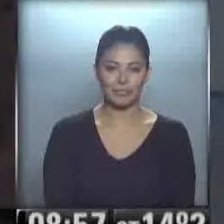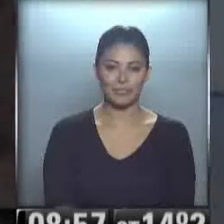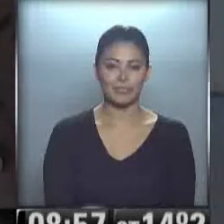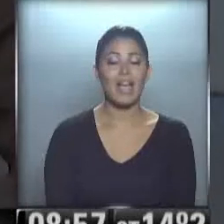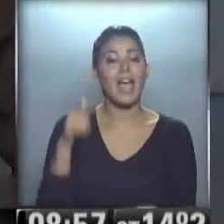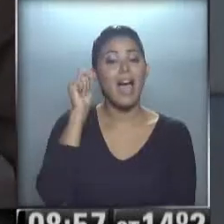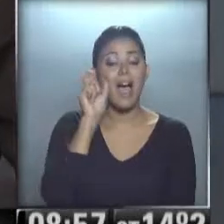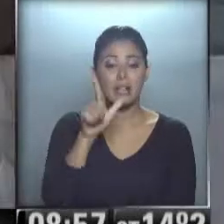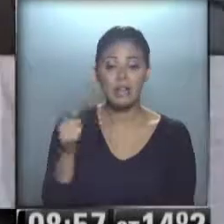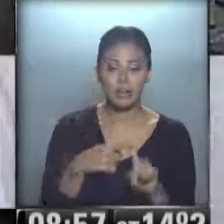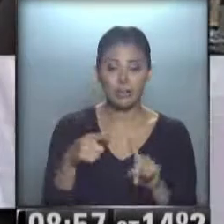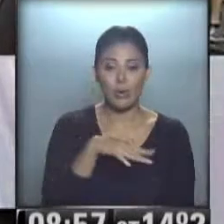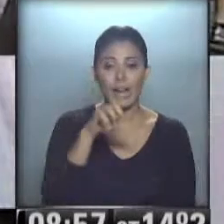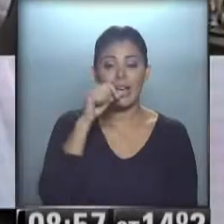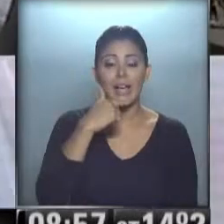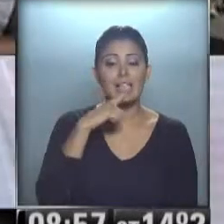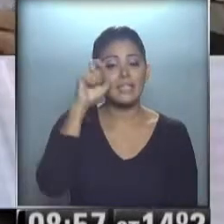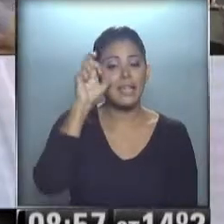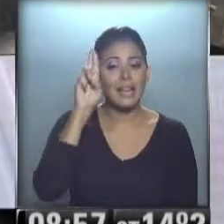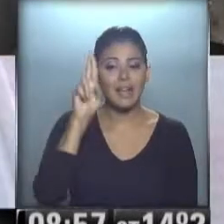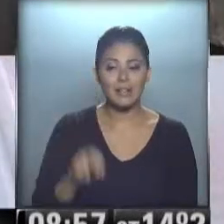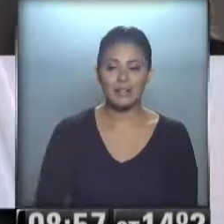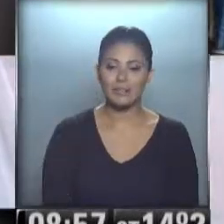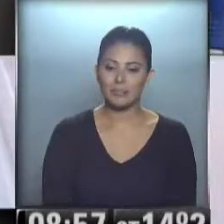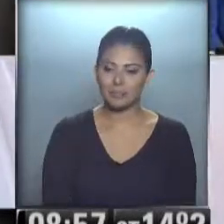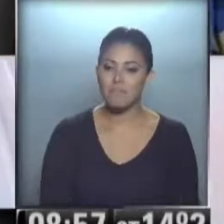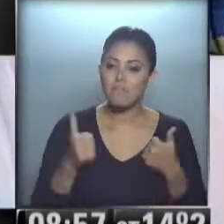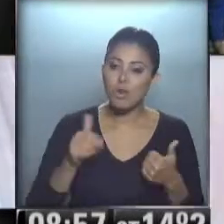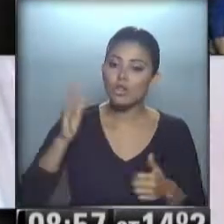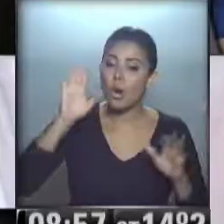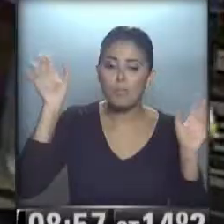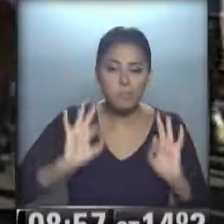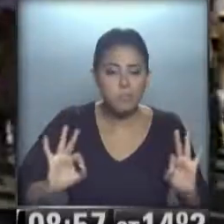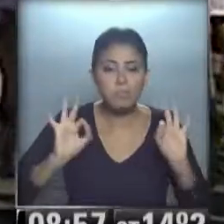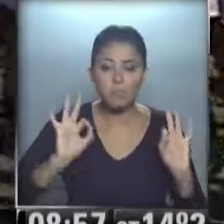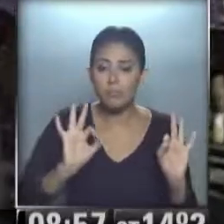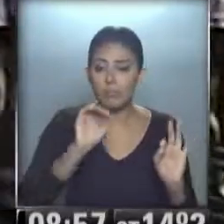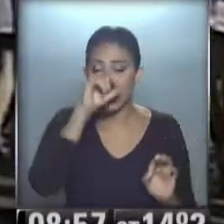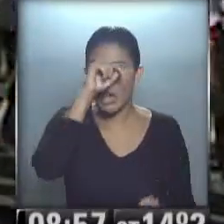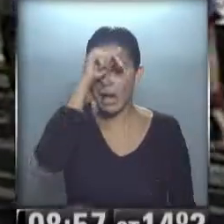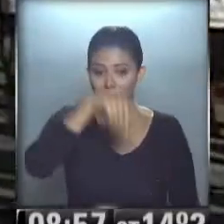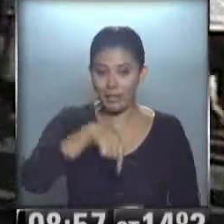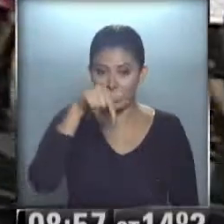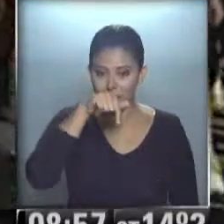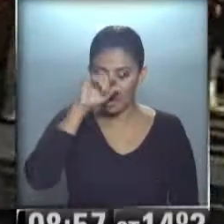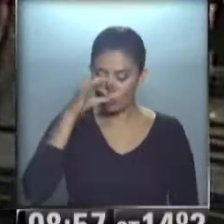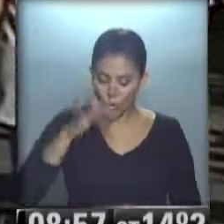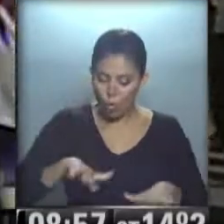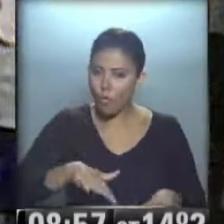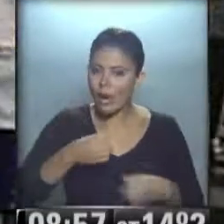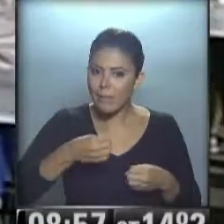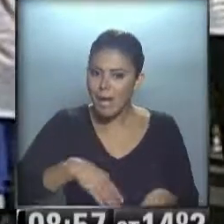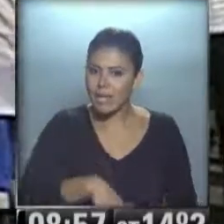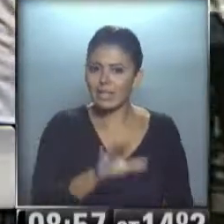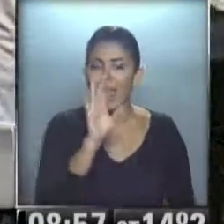areal regresamos que vamos a castelar bueno todo listo todo preparado aquí estamos en el punto de largada medio